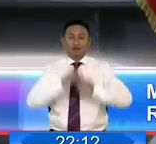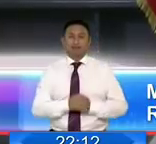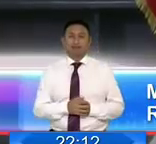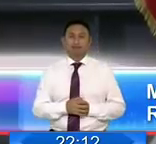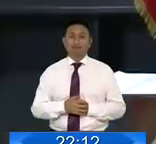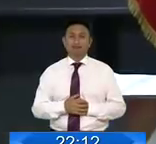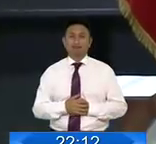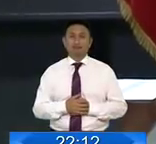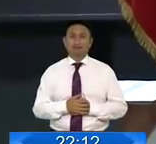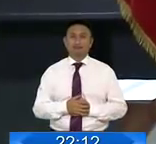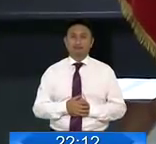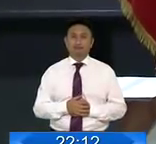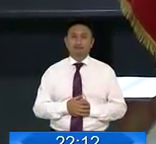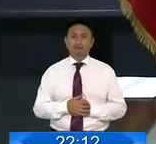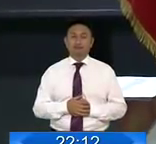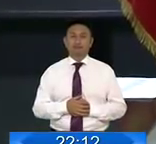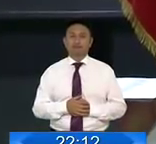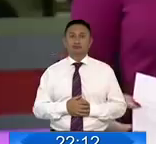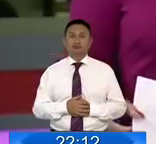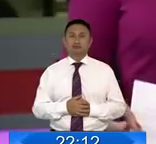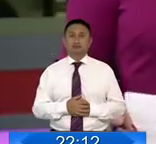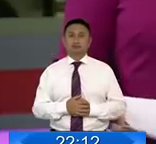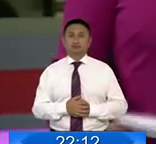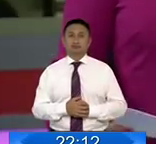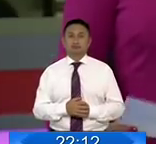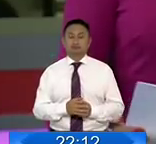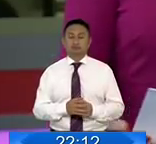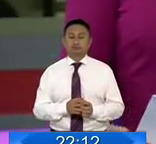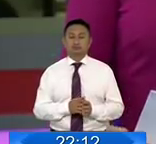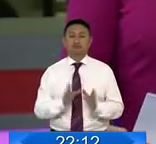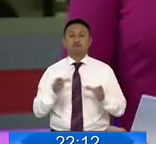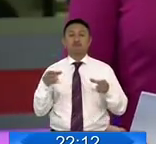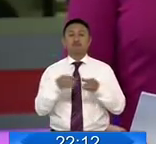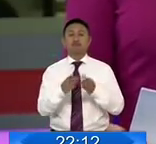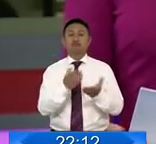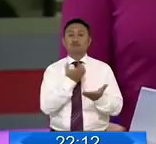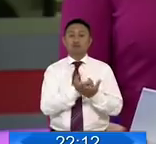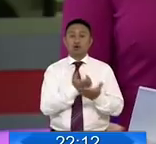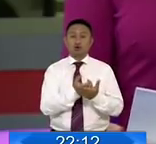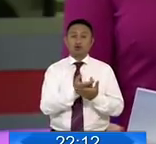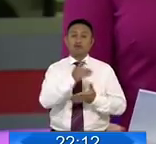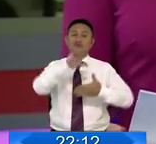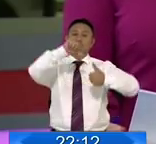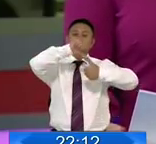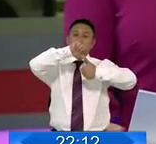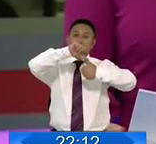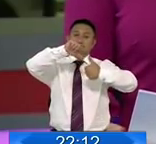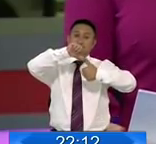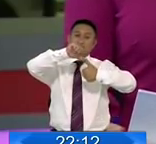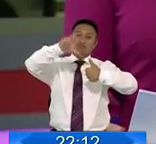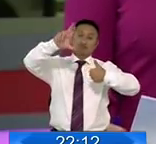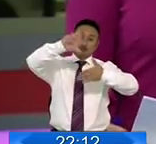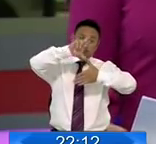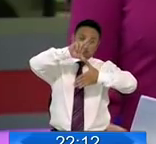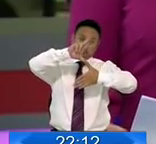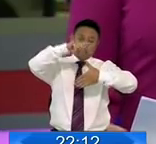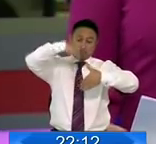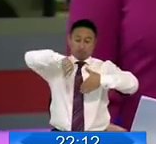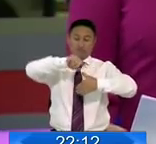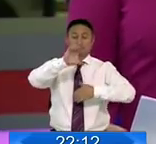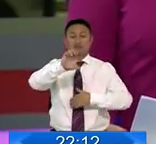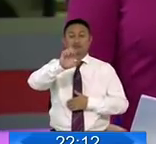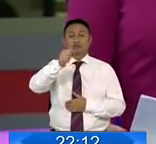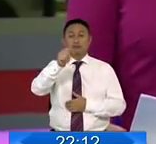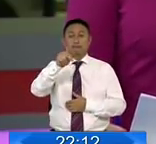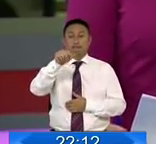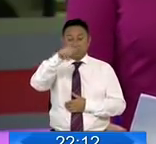informó Héctor Romero. La Comisión Económica para América Latina y el Caribe, CEPAL, afirma que durante este año